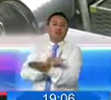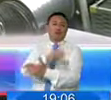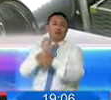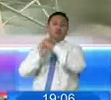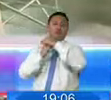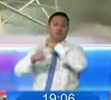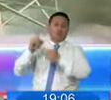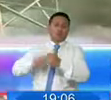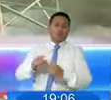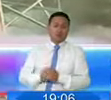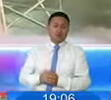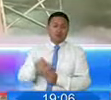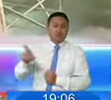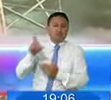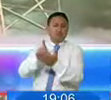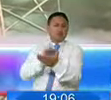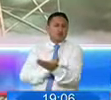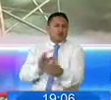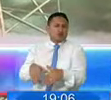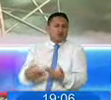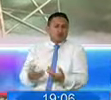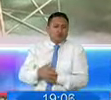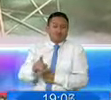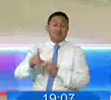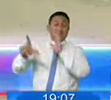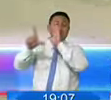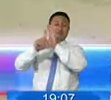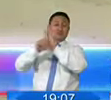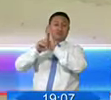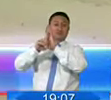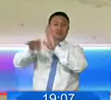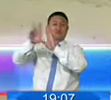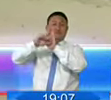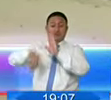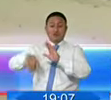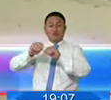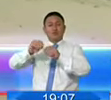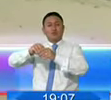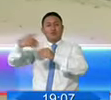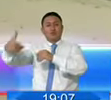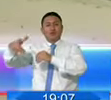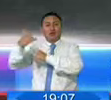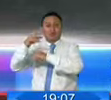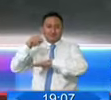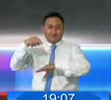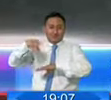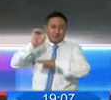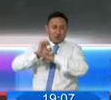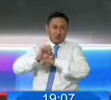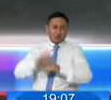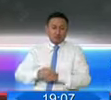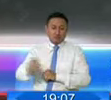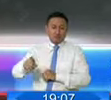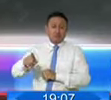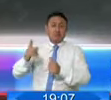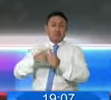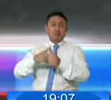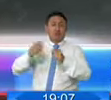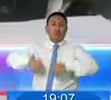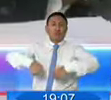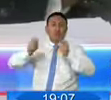de Quito. El proyecto se basaría en políticas y principios supranacionales contenidas en el contrato